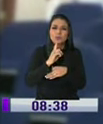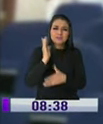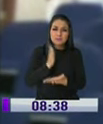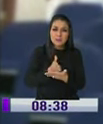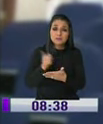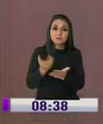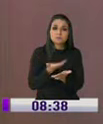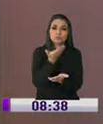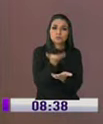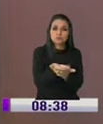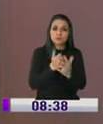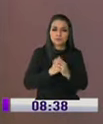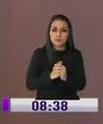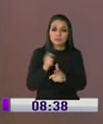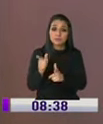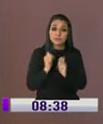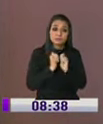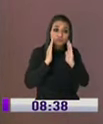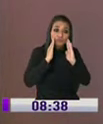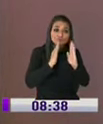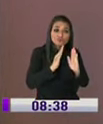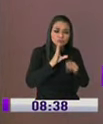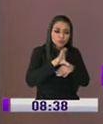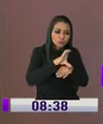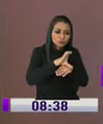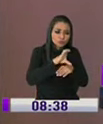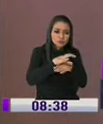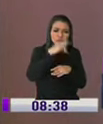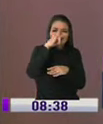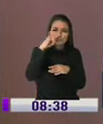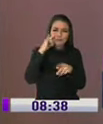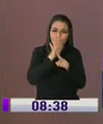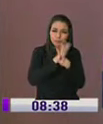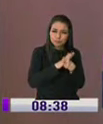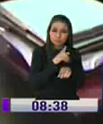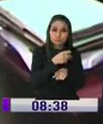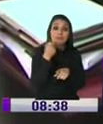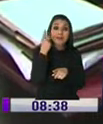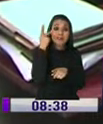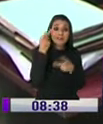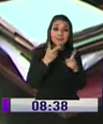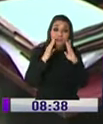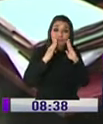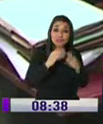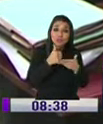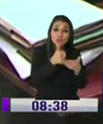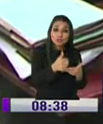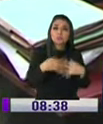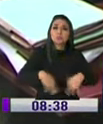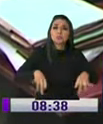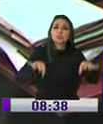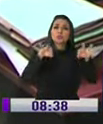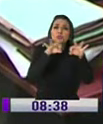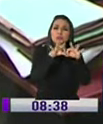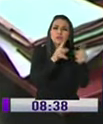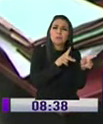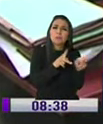ellos que brindan acompañamiento y consejería a menores víctimas y sus padres, lo ideal es la implementación de un